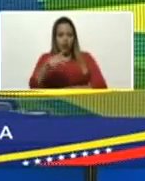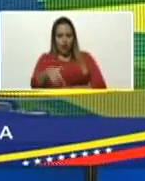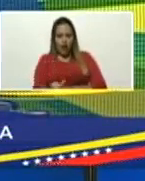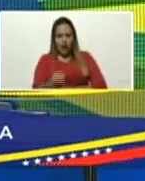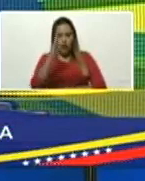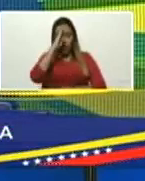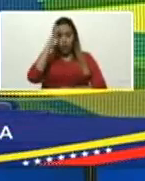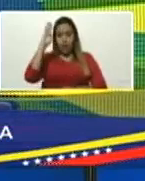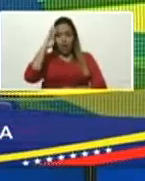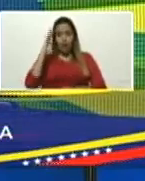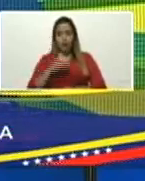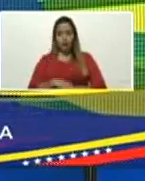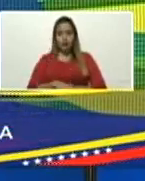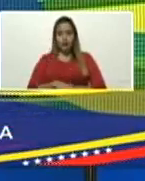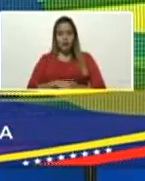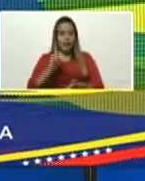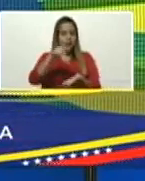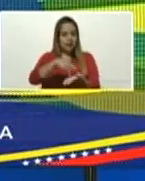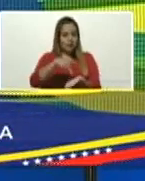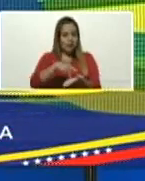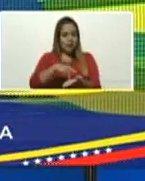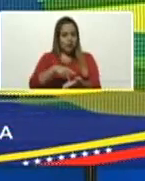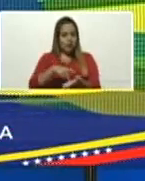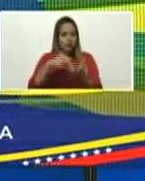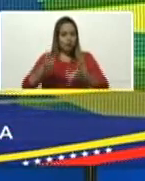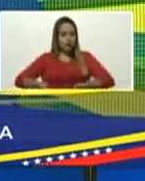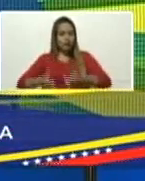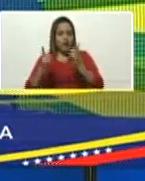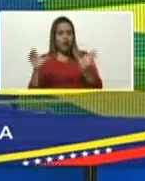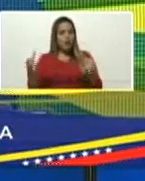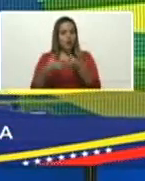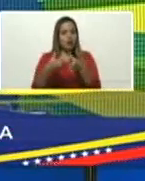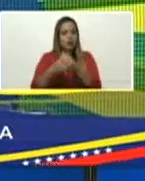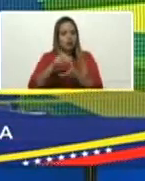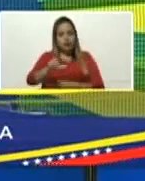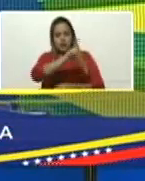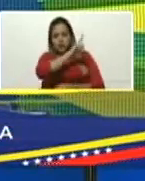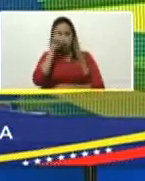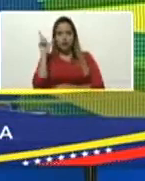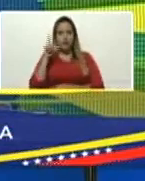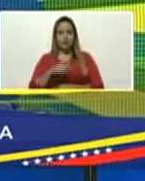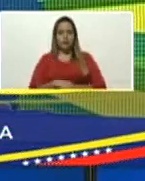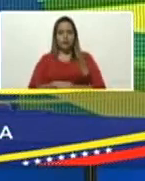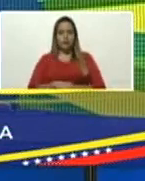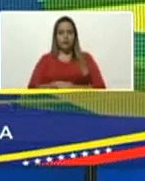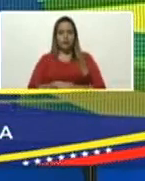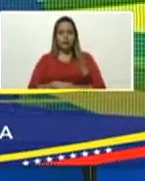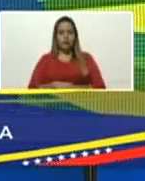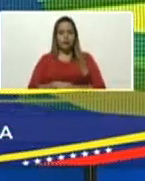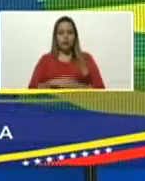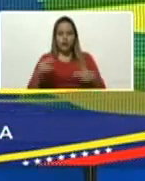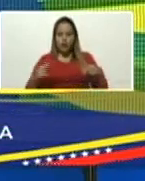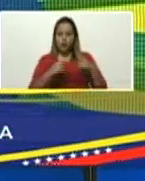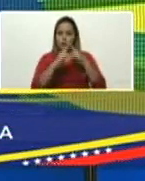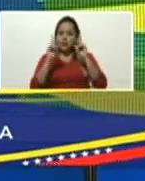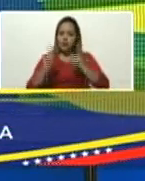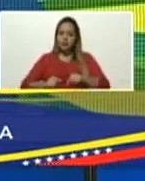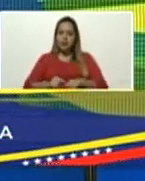Diosdado en la inauguración del Partido Socialista Unido de Venezuela. Se encuentran